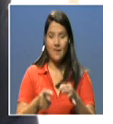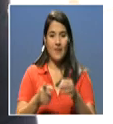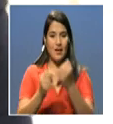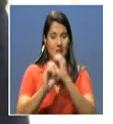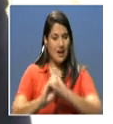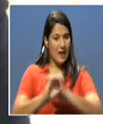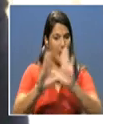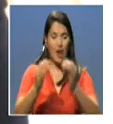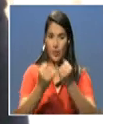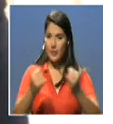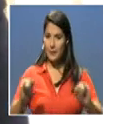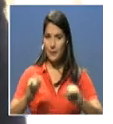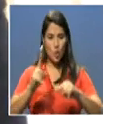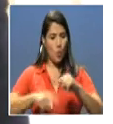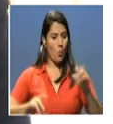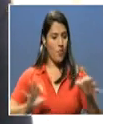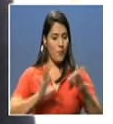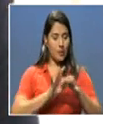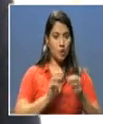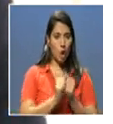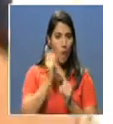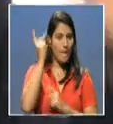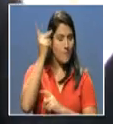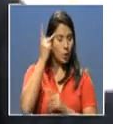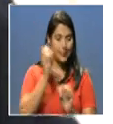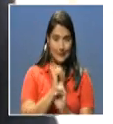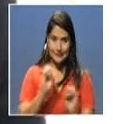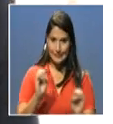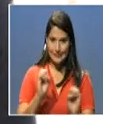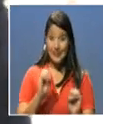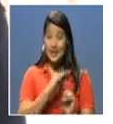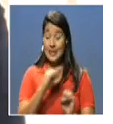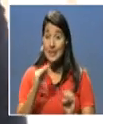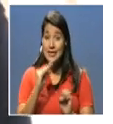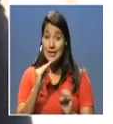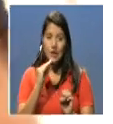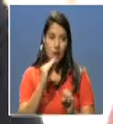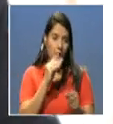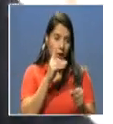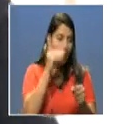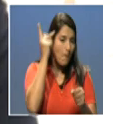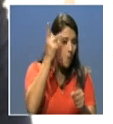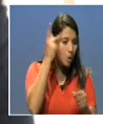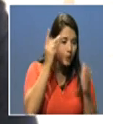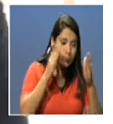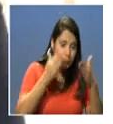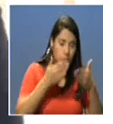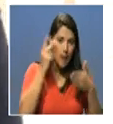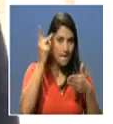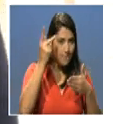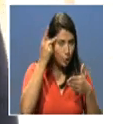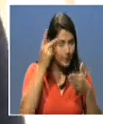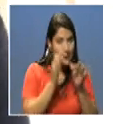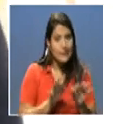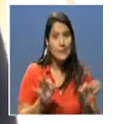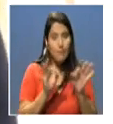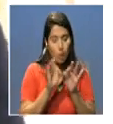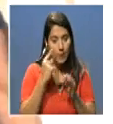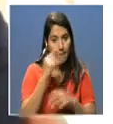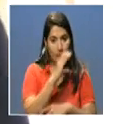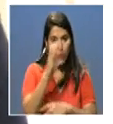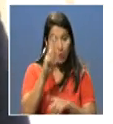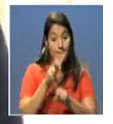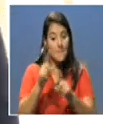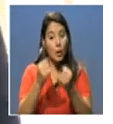no puede estar ligada al poder político. Y la política, el político tiene que dedicarse a hacer su función política, que es importante también para el país, pero